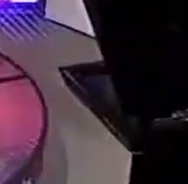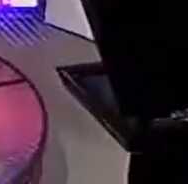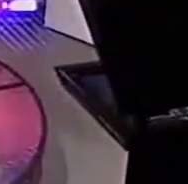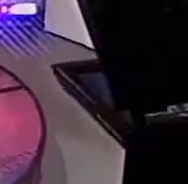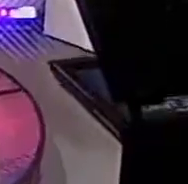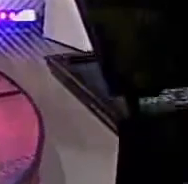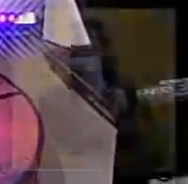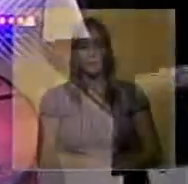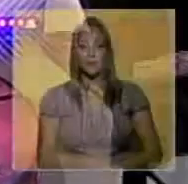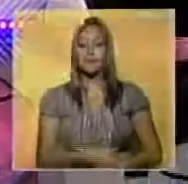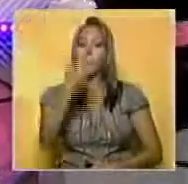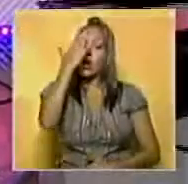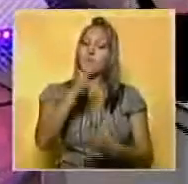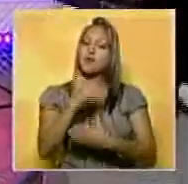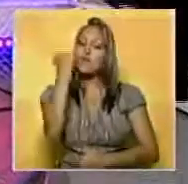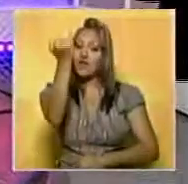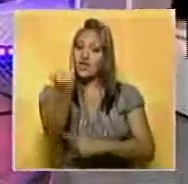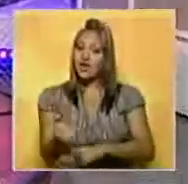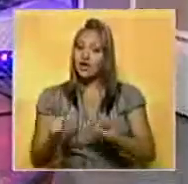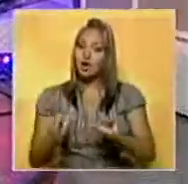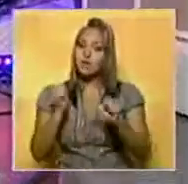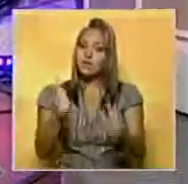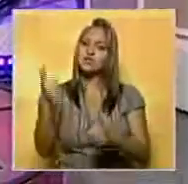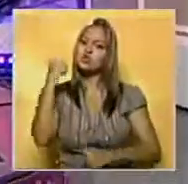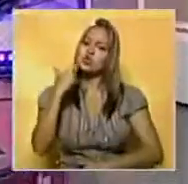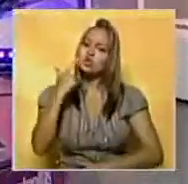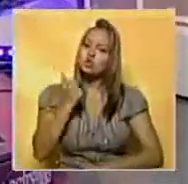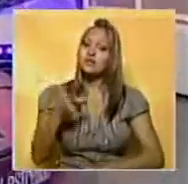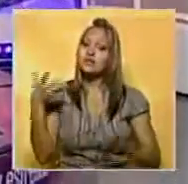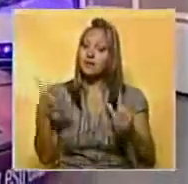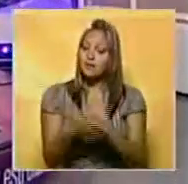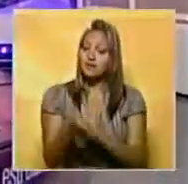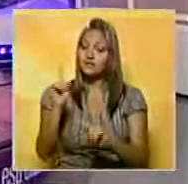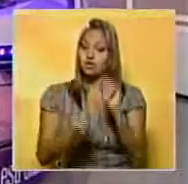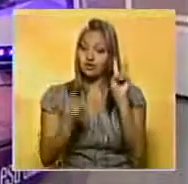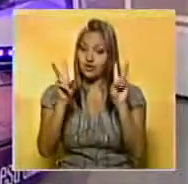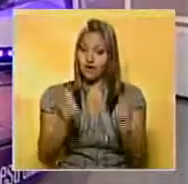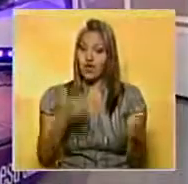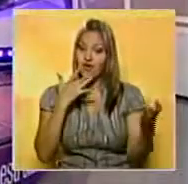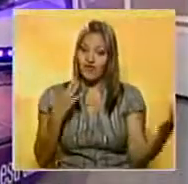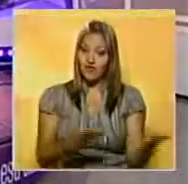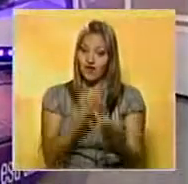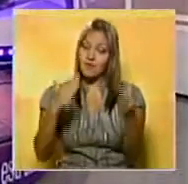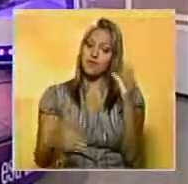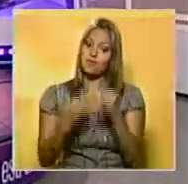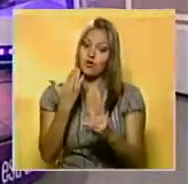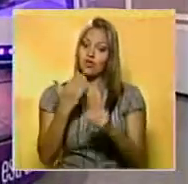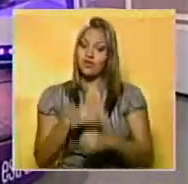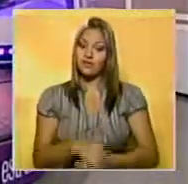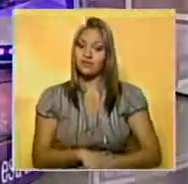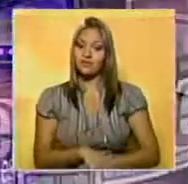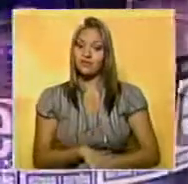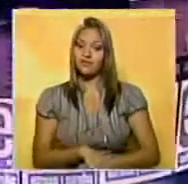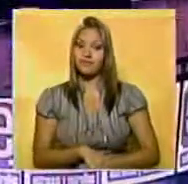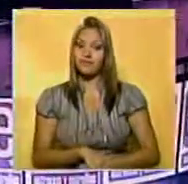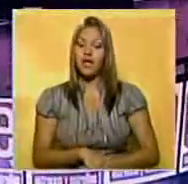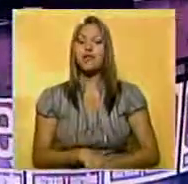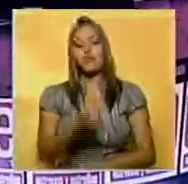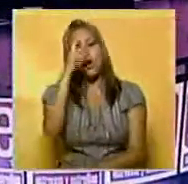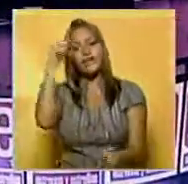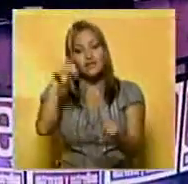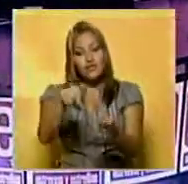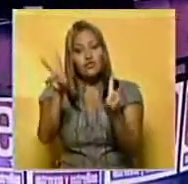Hola, ¿qué tal amigos? Yo soy Federica Guzmán y desde ya comenzamos nuestro acostumbrado recorrido por el mundo del entretenimiento aquí en Estrenos y Estrellas. A propósito